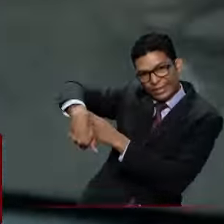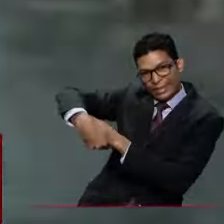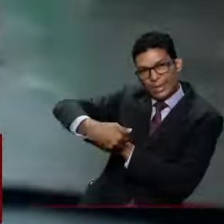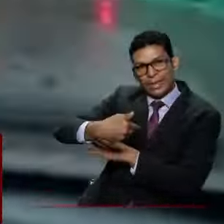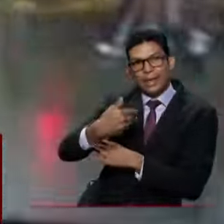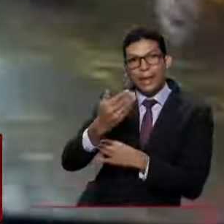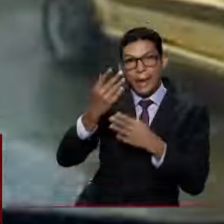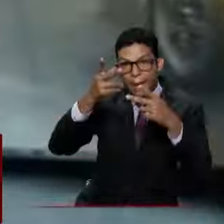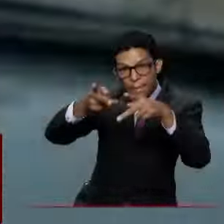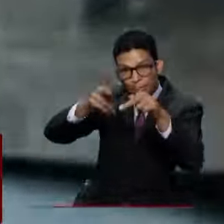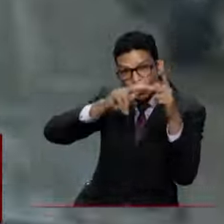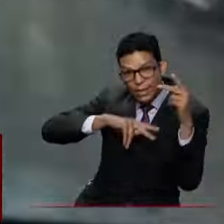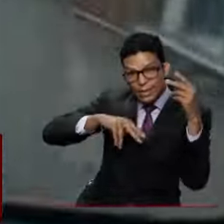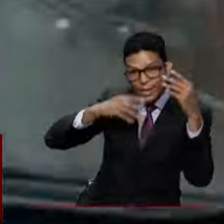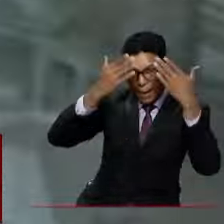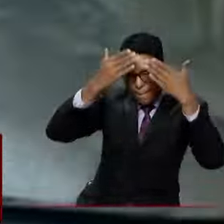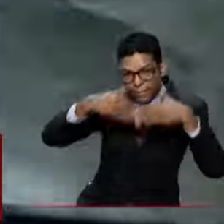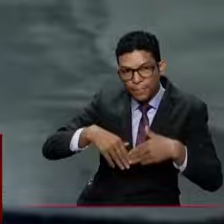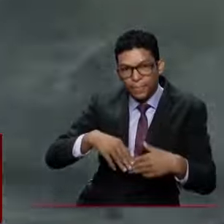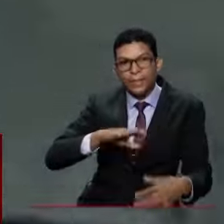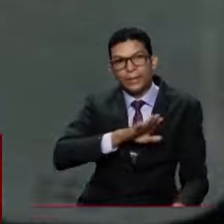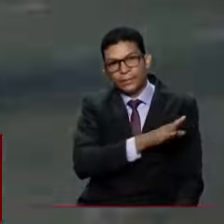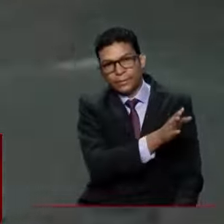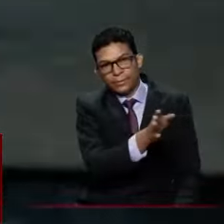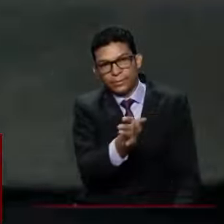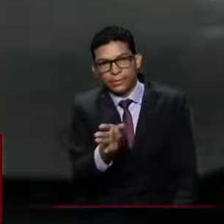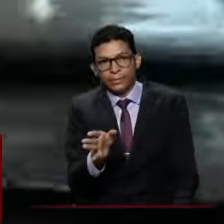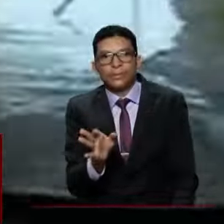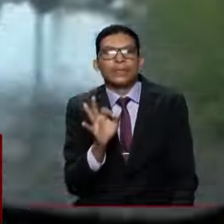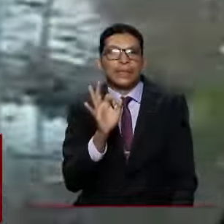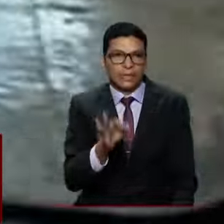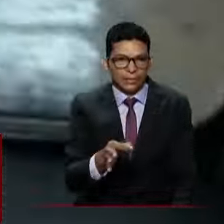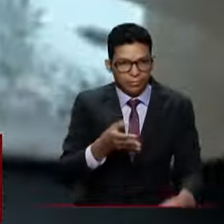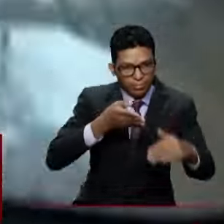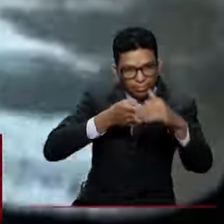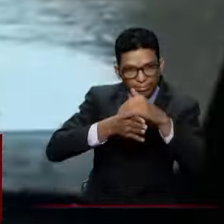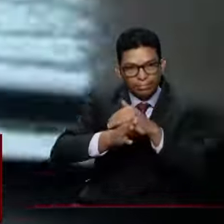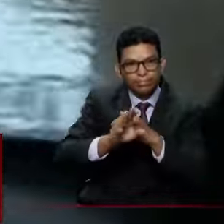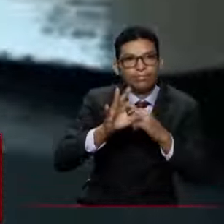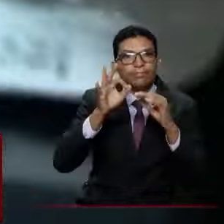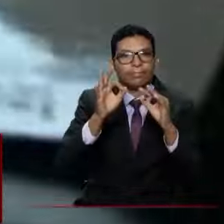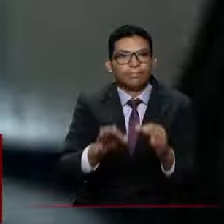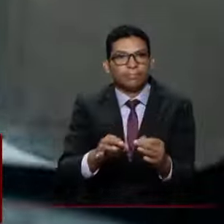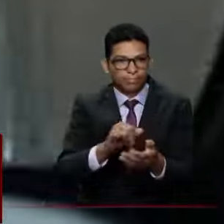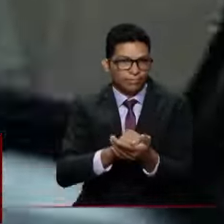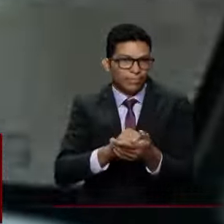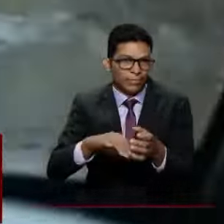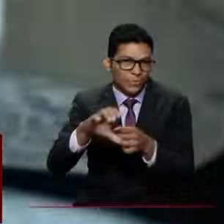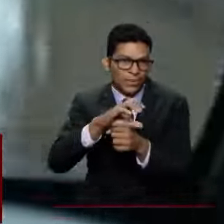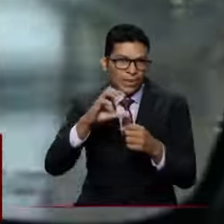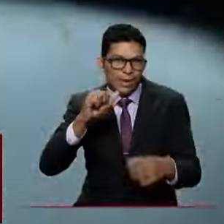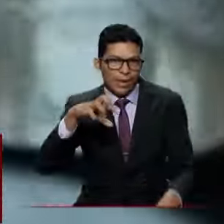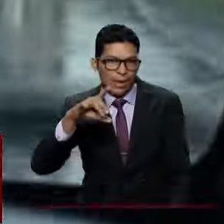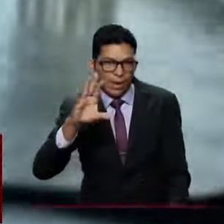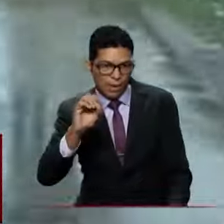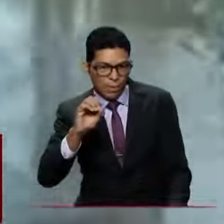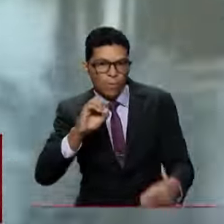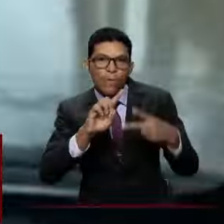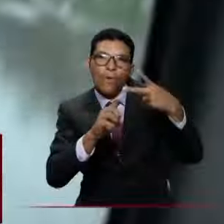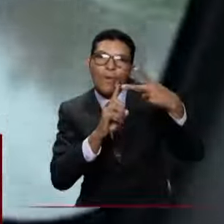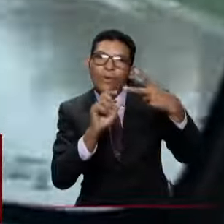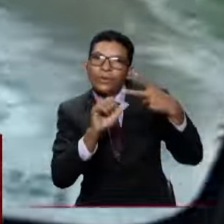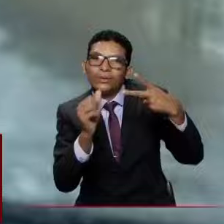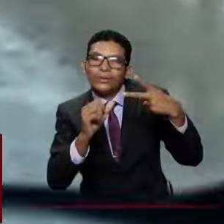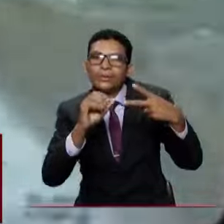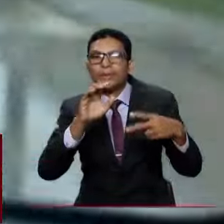vía los sacará justo a la entrada de ambas urbanizaciones, tanto la urbanización Ciudad del Campo como la